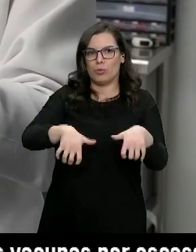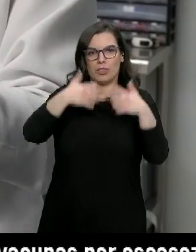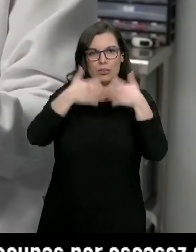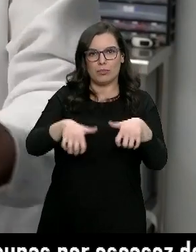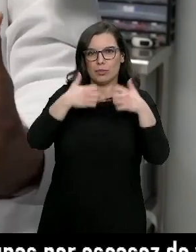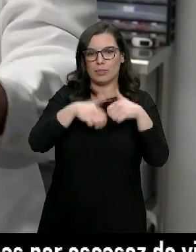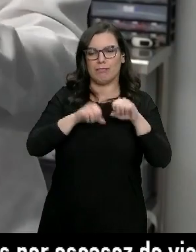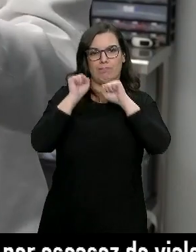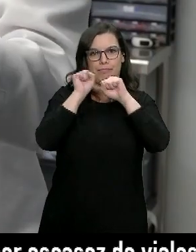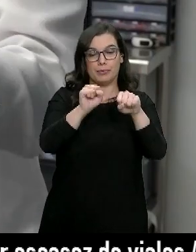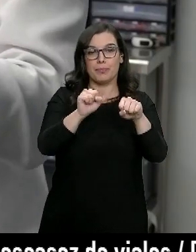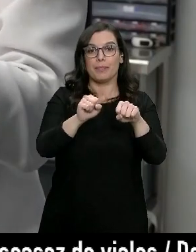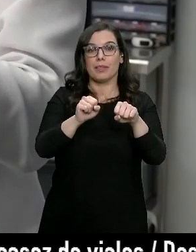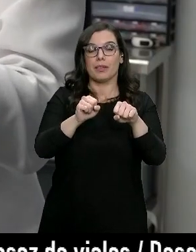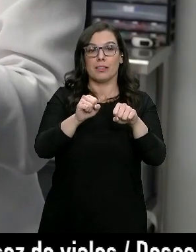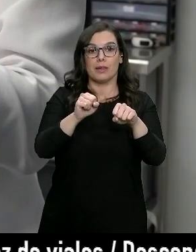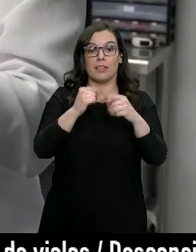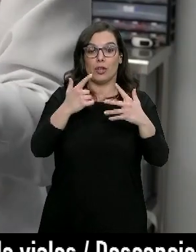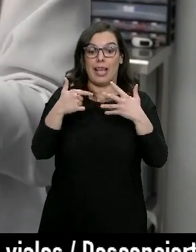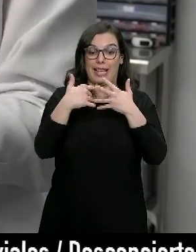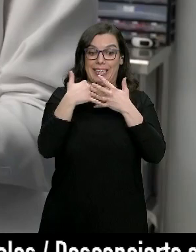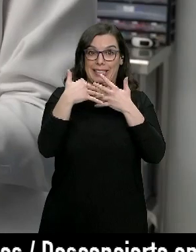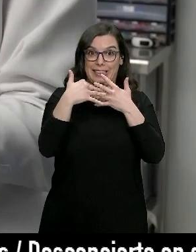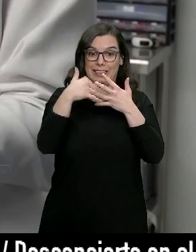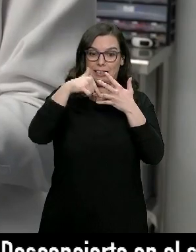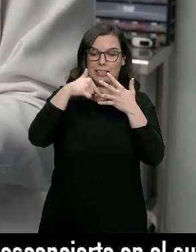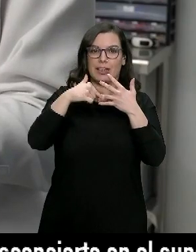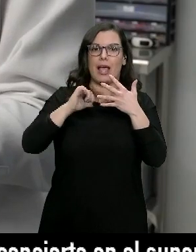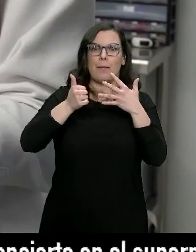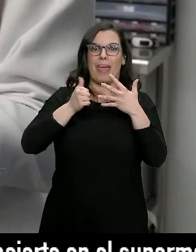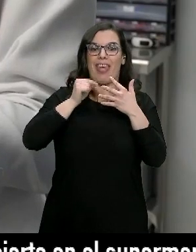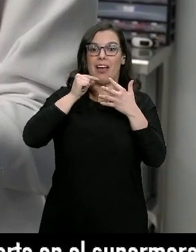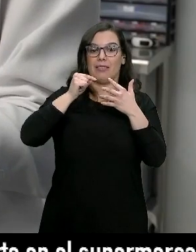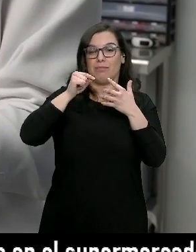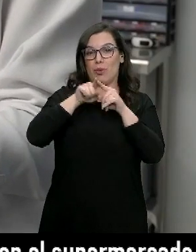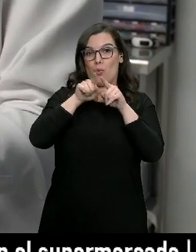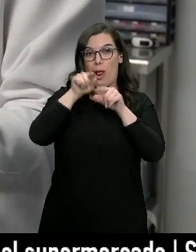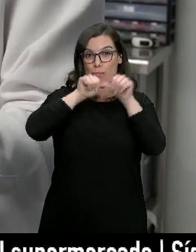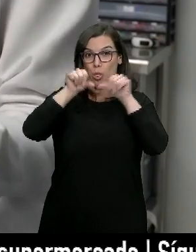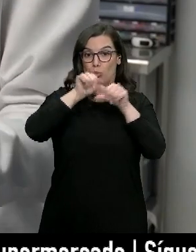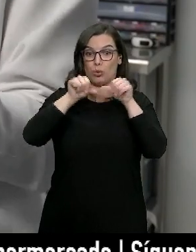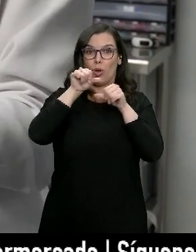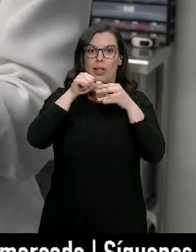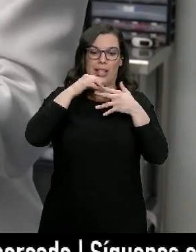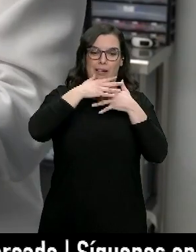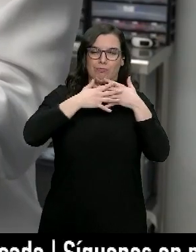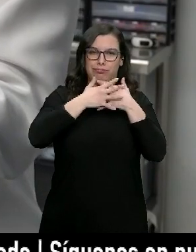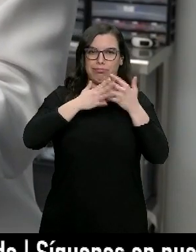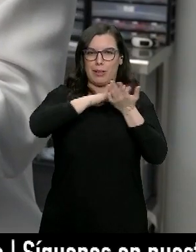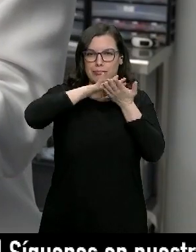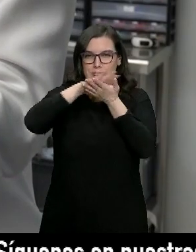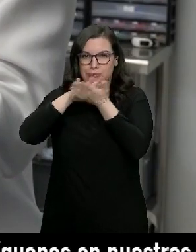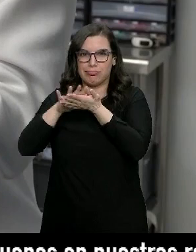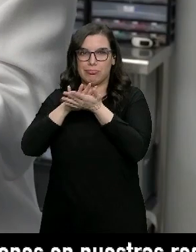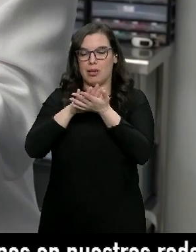barrera mecánica, y mientras están ahí retenidos empieza a actuar el viricida. En un espacio de 2